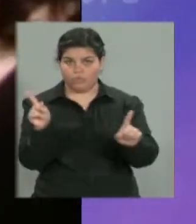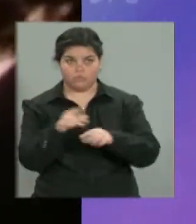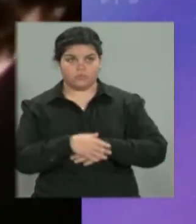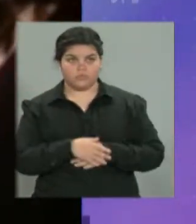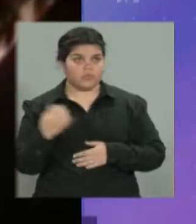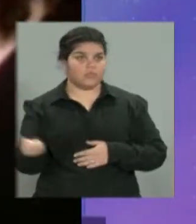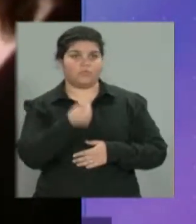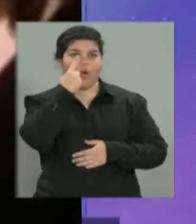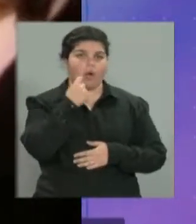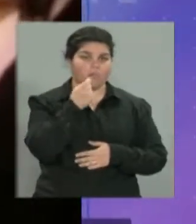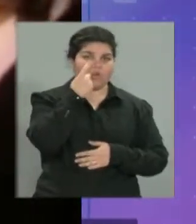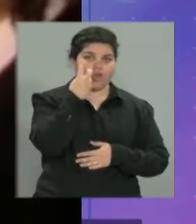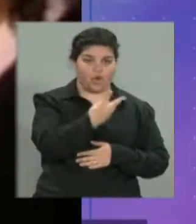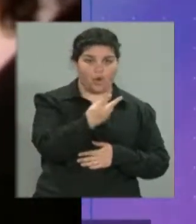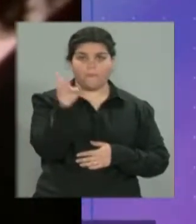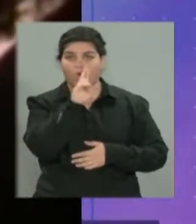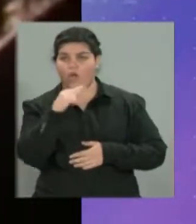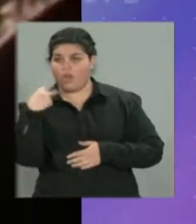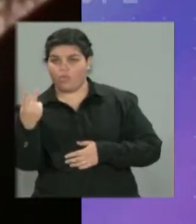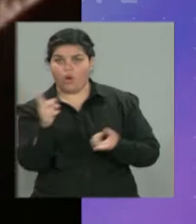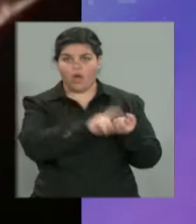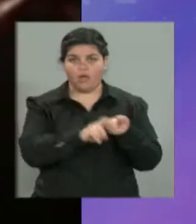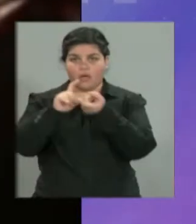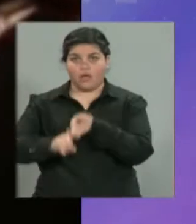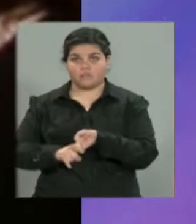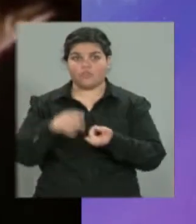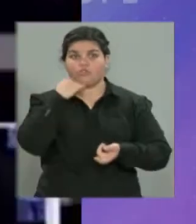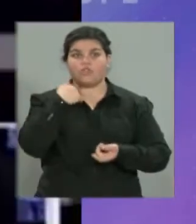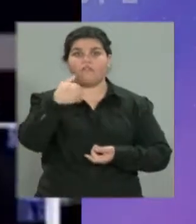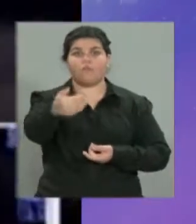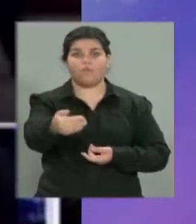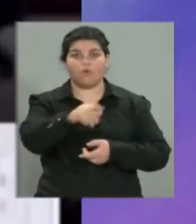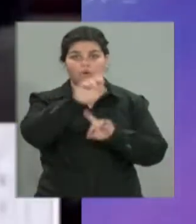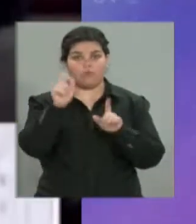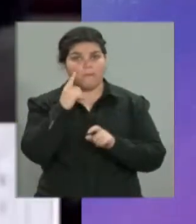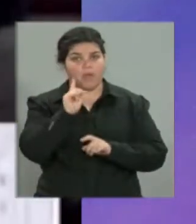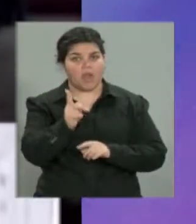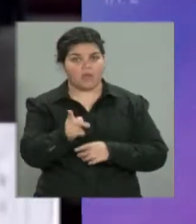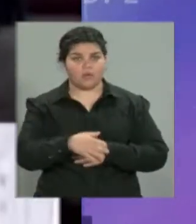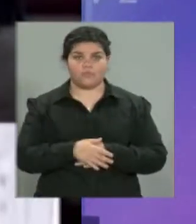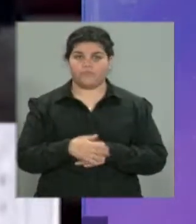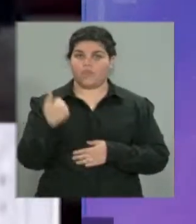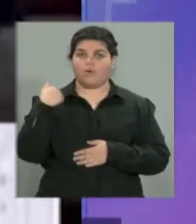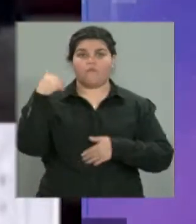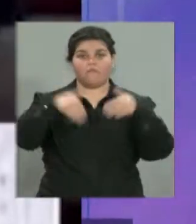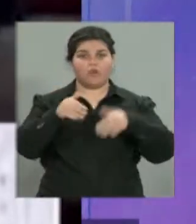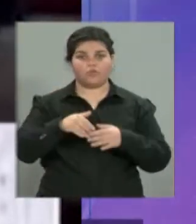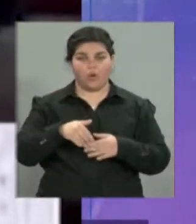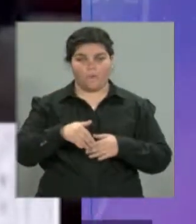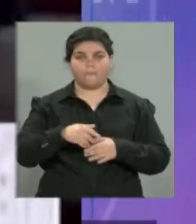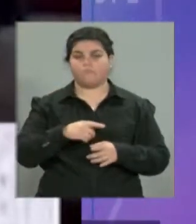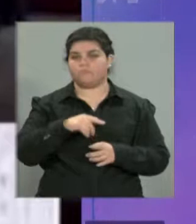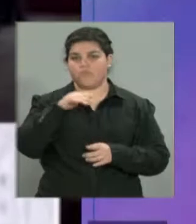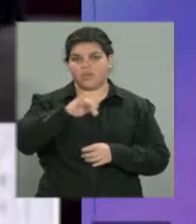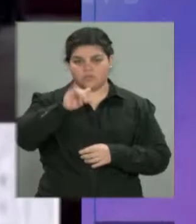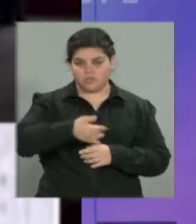junten 2 hombres o 2 mujeres, nadie sabe lo que puede salir. El riesgo es muy grande. Mi voto positivo